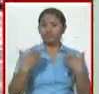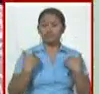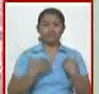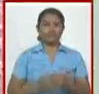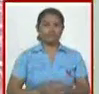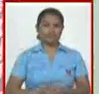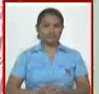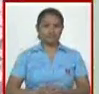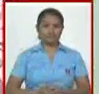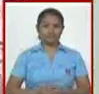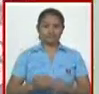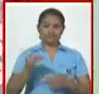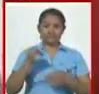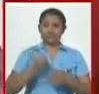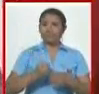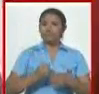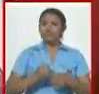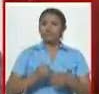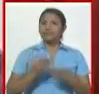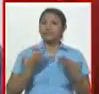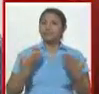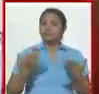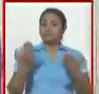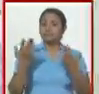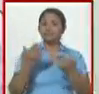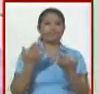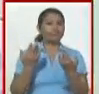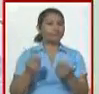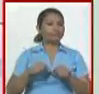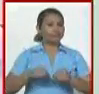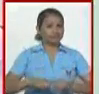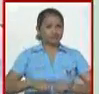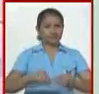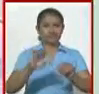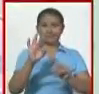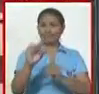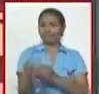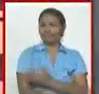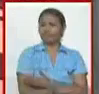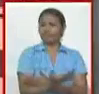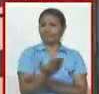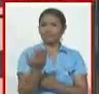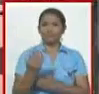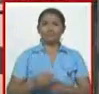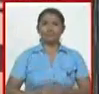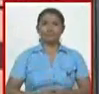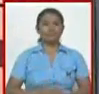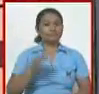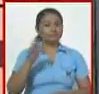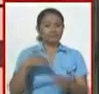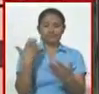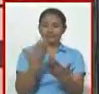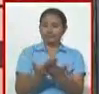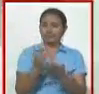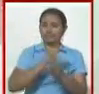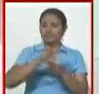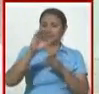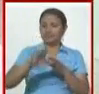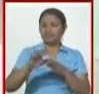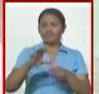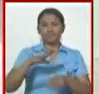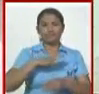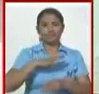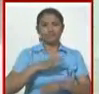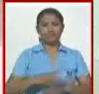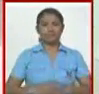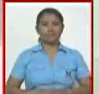poder escribir así estamos aquí esperando vamos a esperar a las 8 de la mañana y si llegamos a completar pues estaría